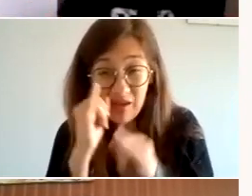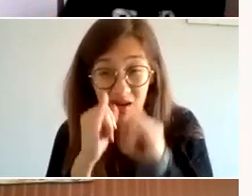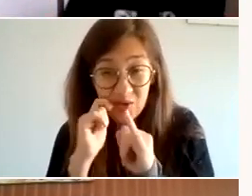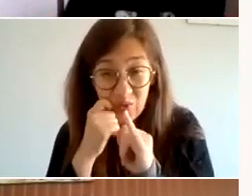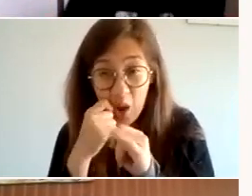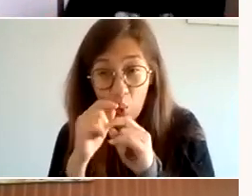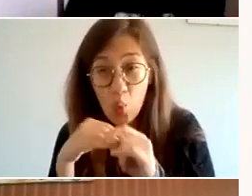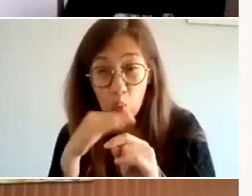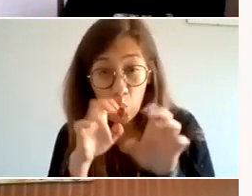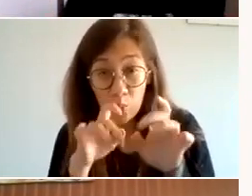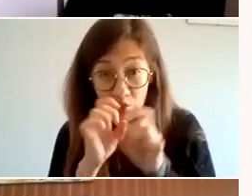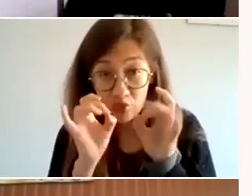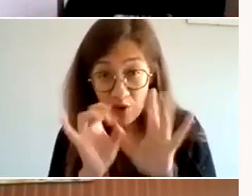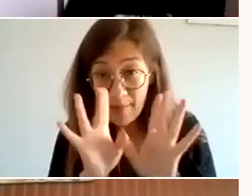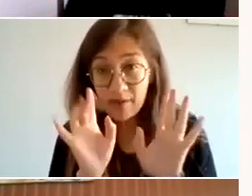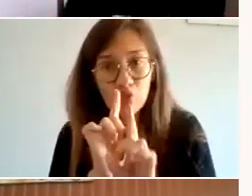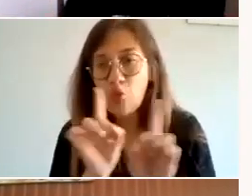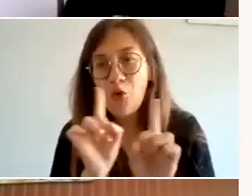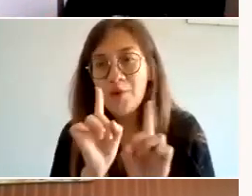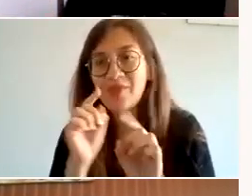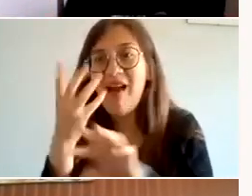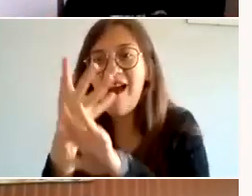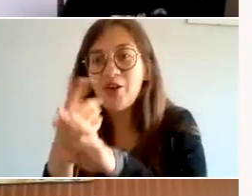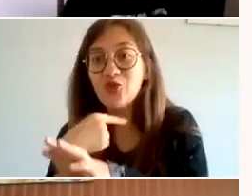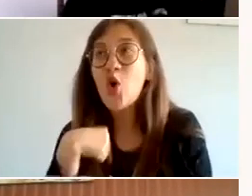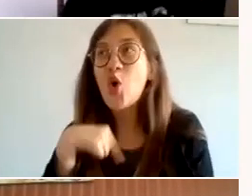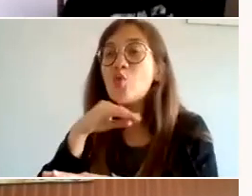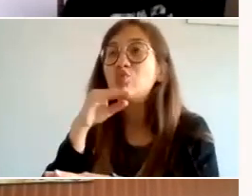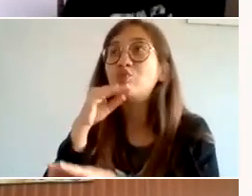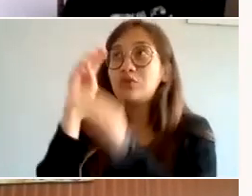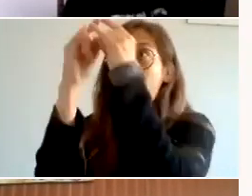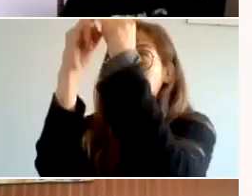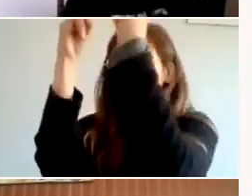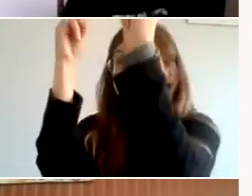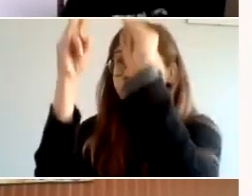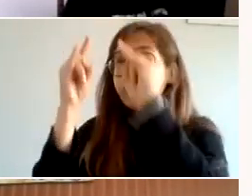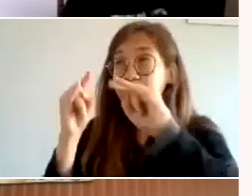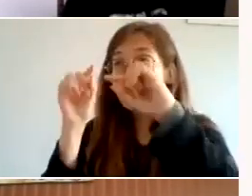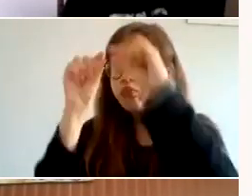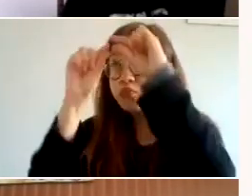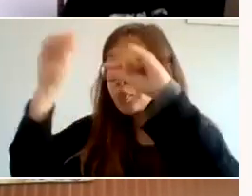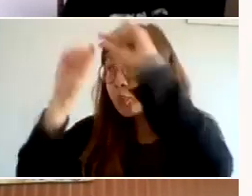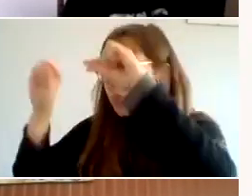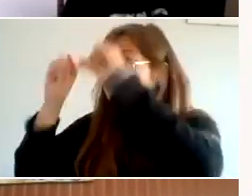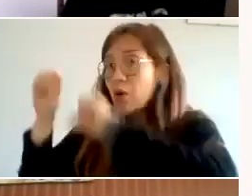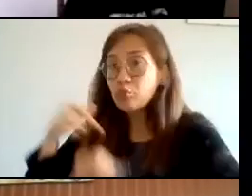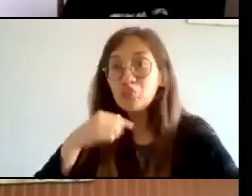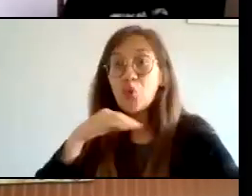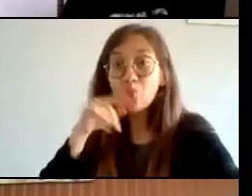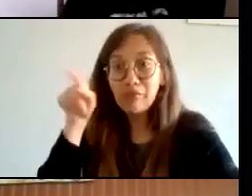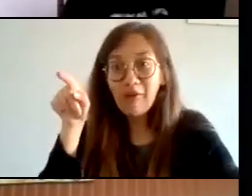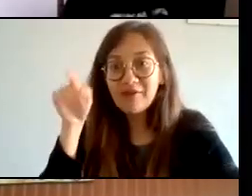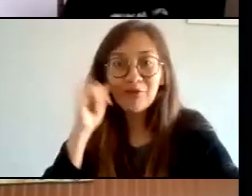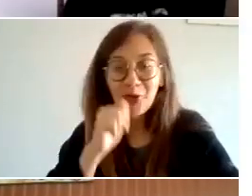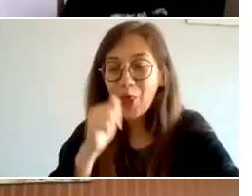mundo. Aquí tengo un material que me gustaría que lo viéramos, simplemente para que ustedes sepan, de que como yo les comentaba que